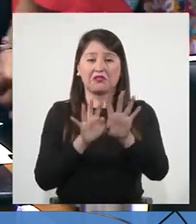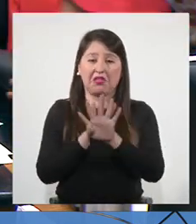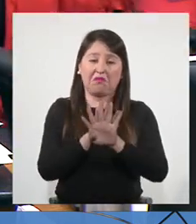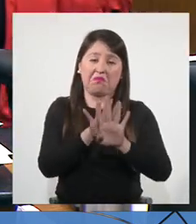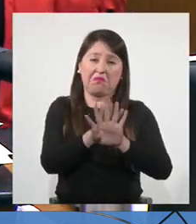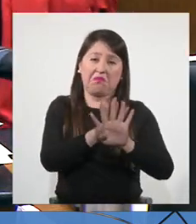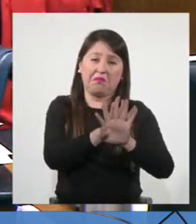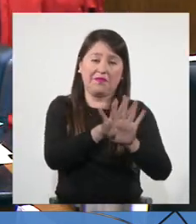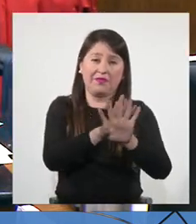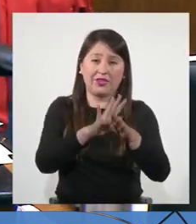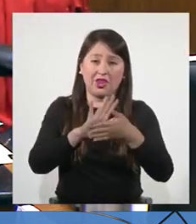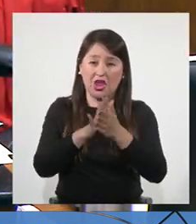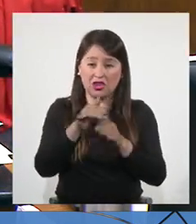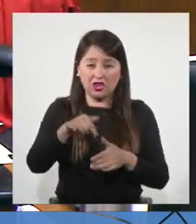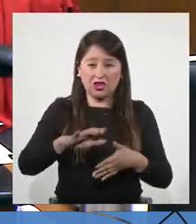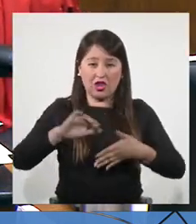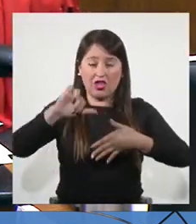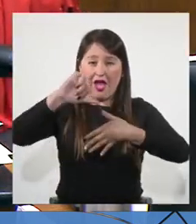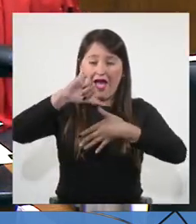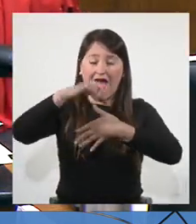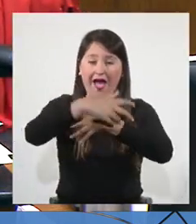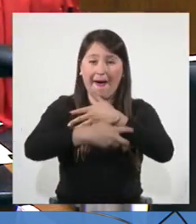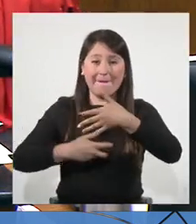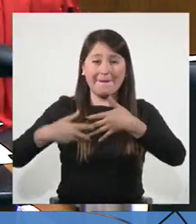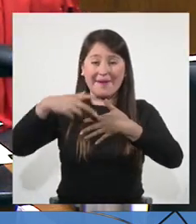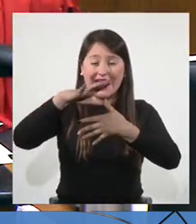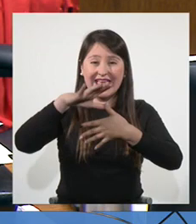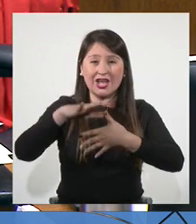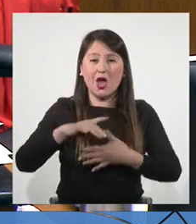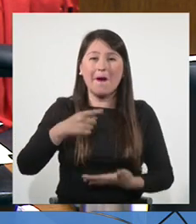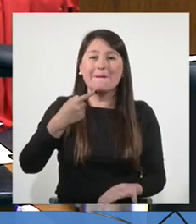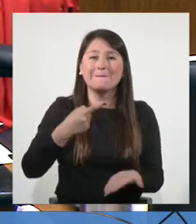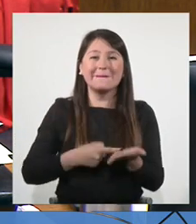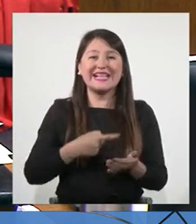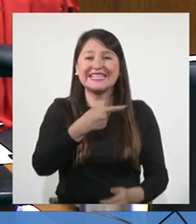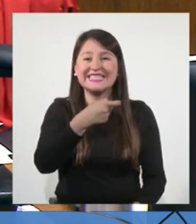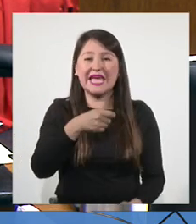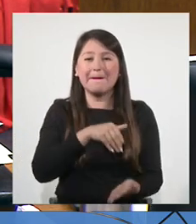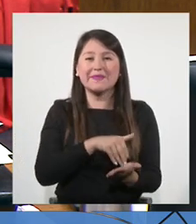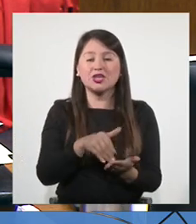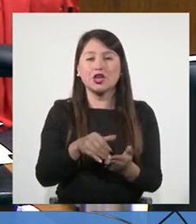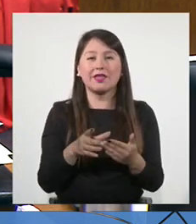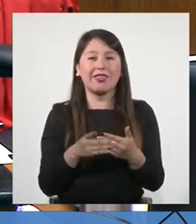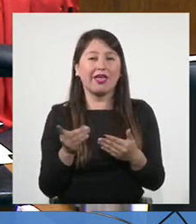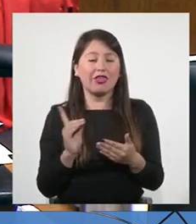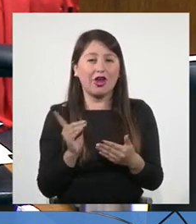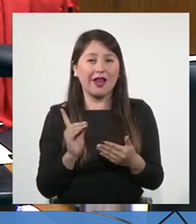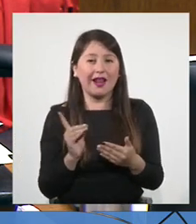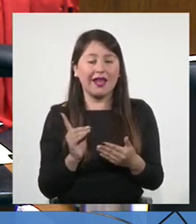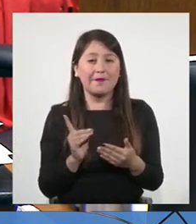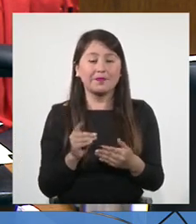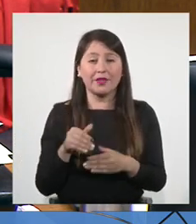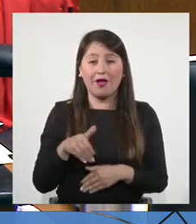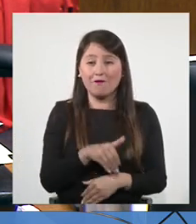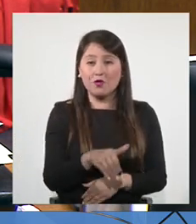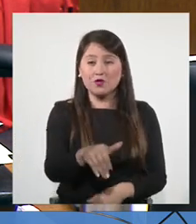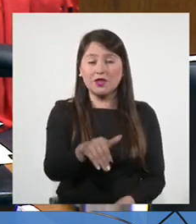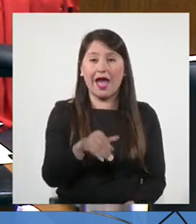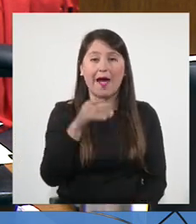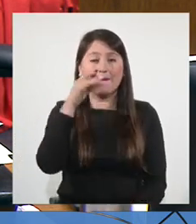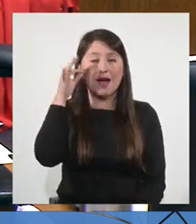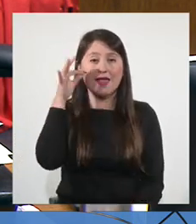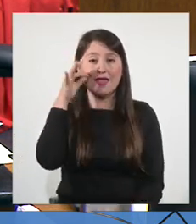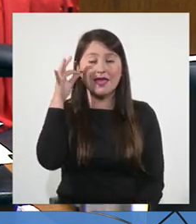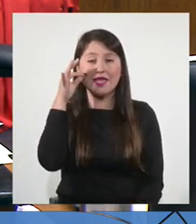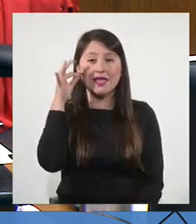toda América es el Transantiago y nos cuesta 1.100 millones de dólares. 1.100 millones de dólares. Los buses amarillos eran un problema, pero